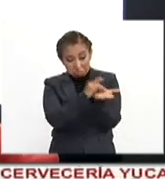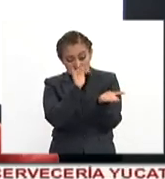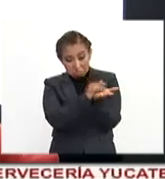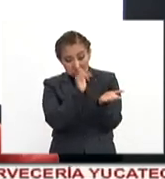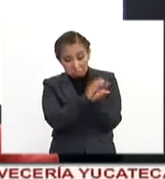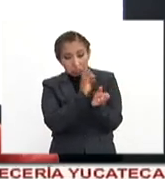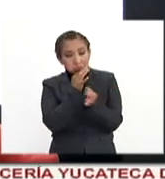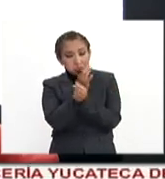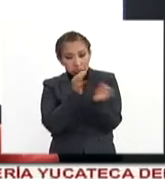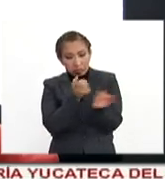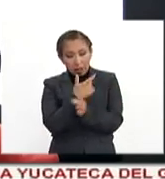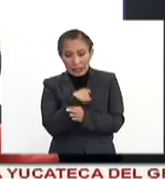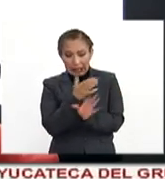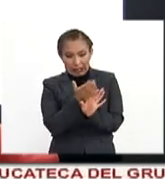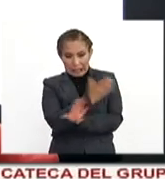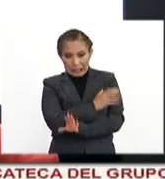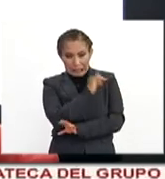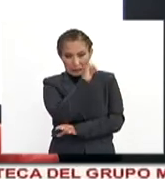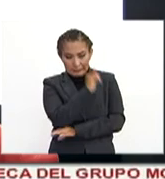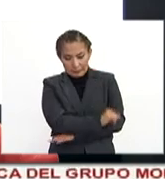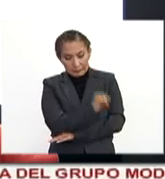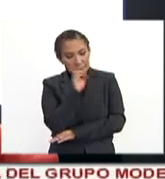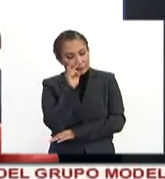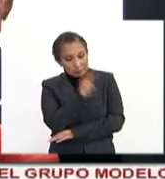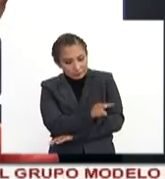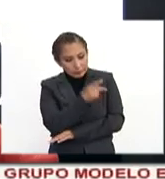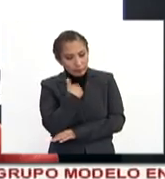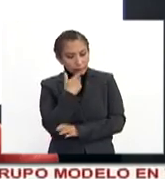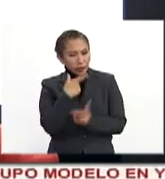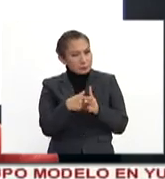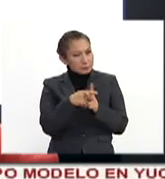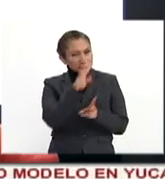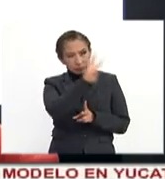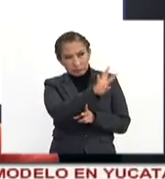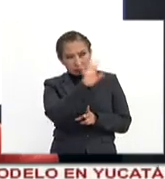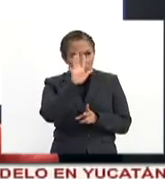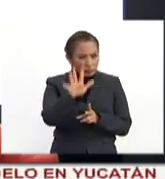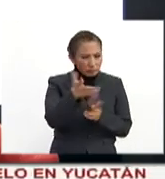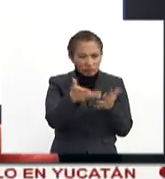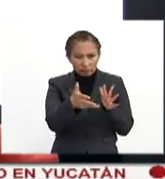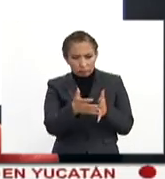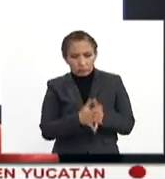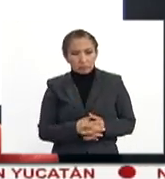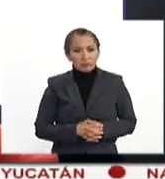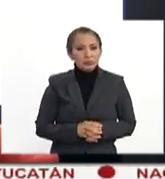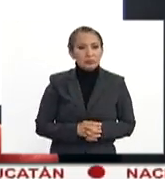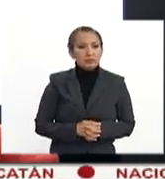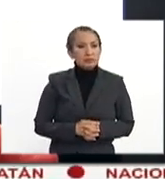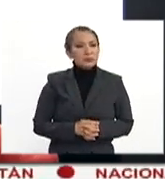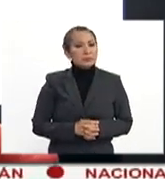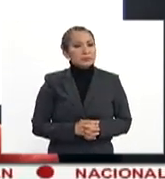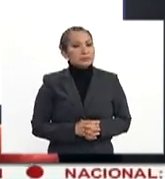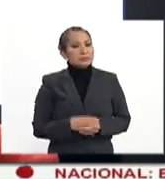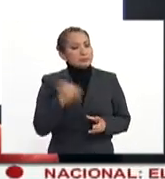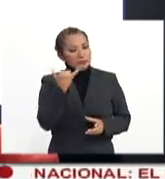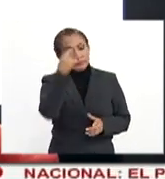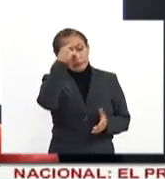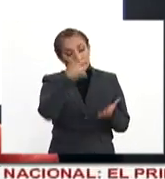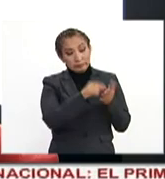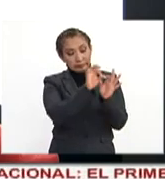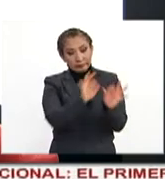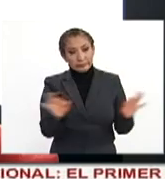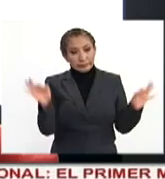estas publicaciones, creo que no había pasado antes, si no me equivoco fueron 4 o 5. Y yo creo que